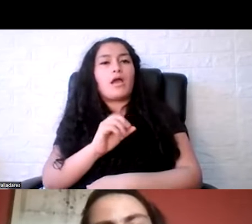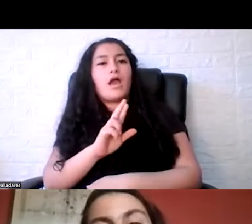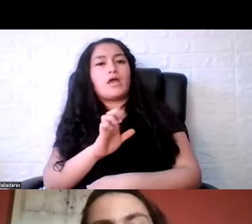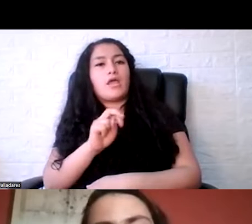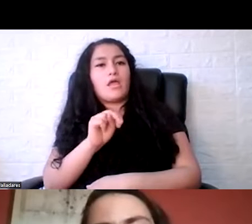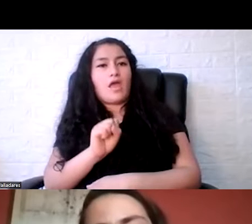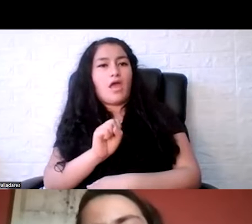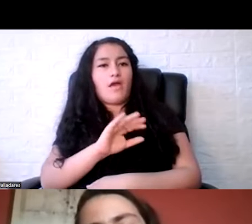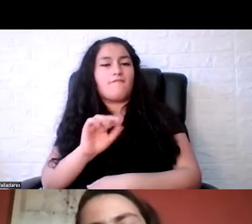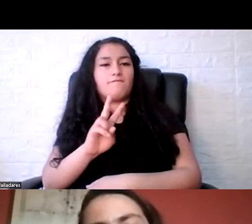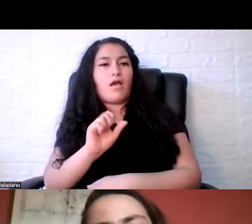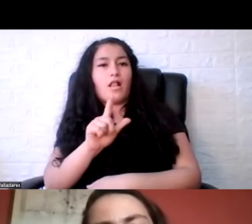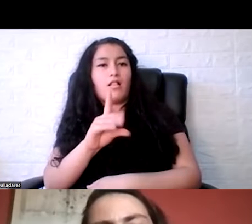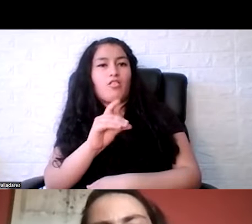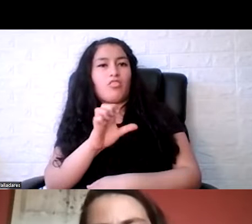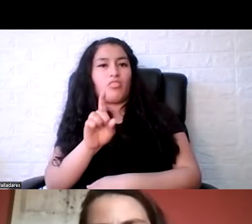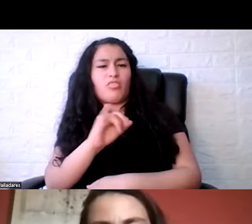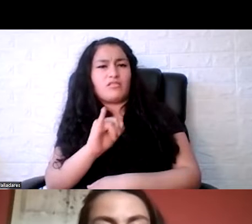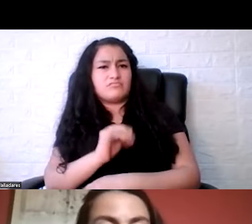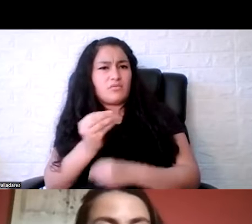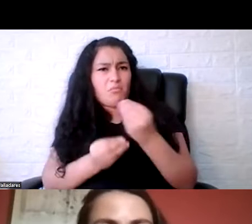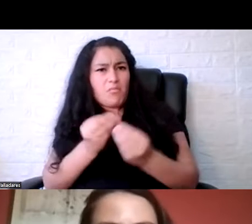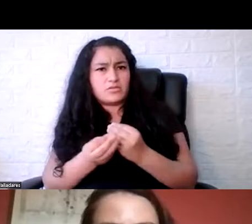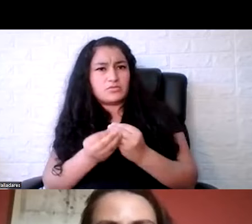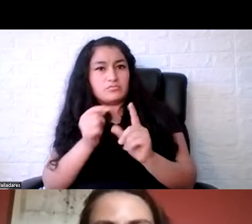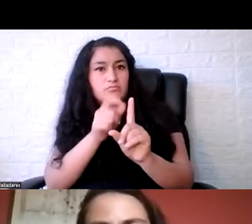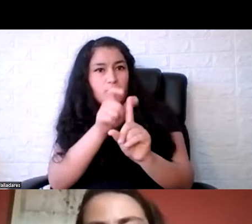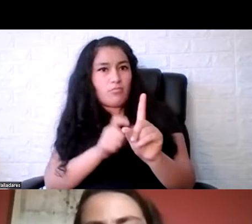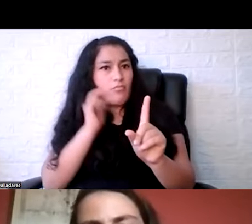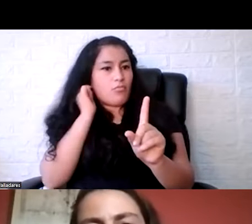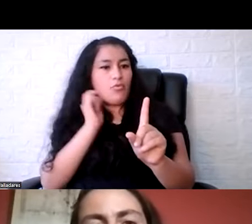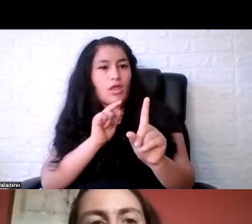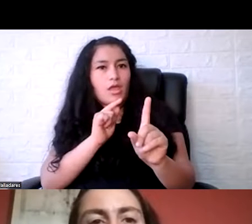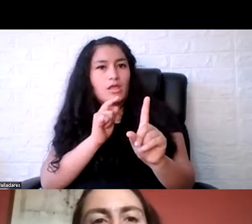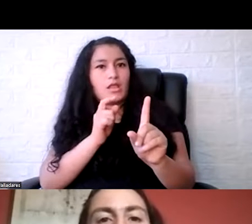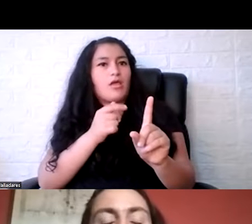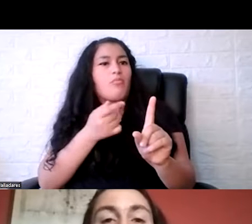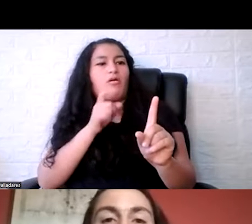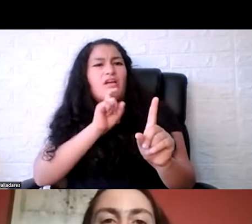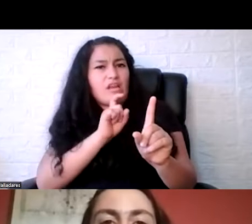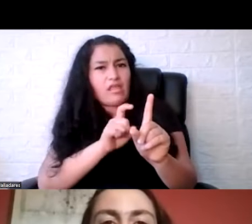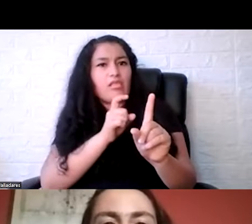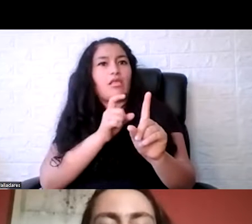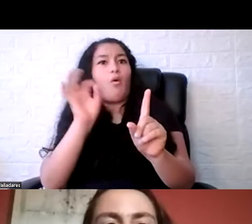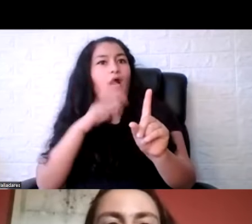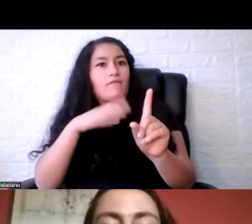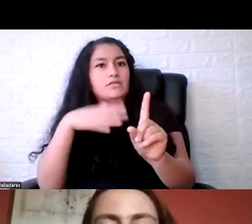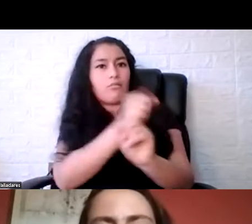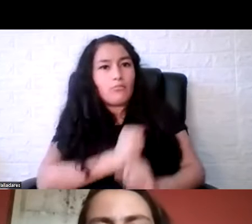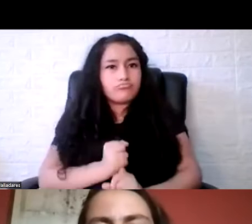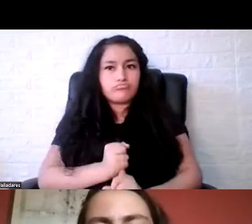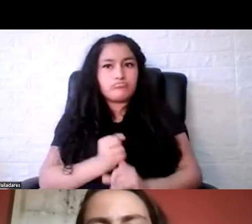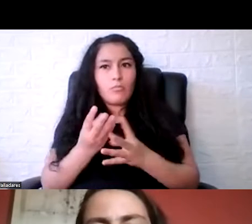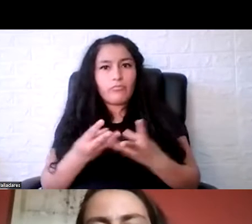trata de amenazas, sino ya directamente de desapariciones, entre otros casos. Entonces, esta